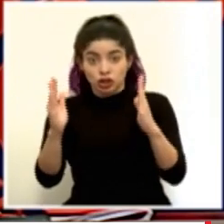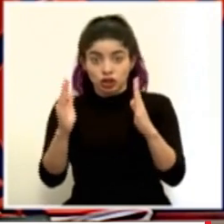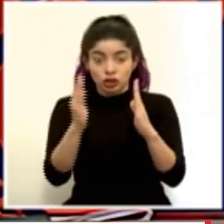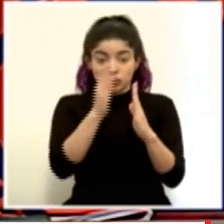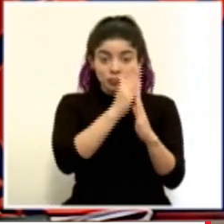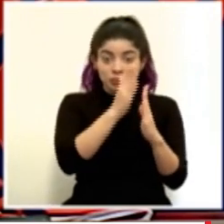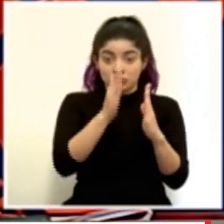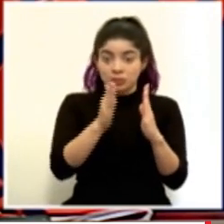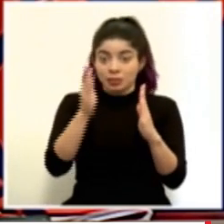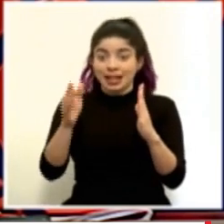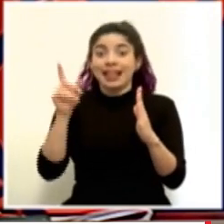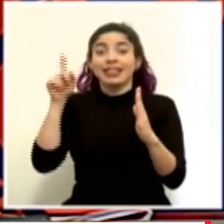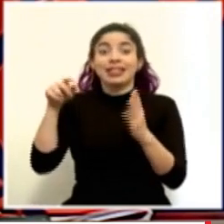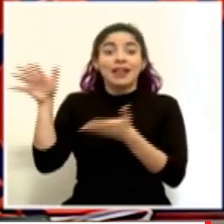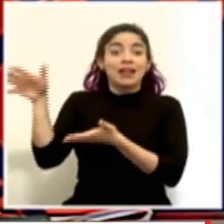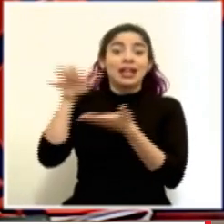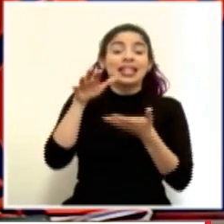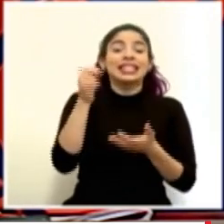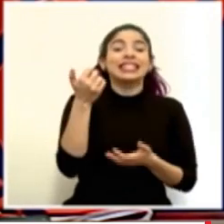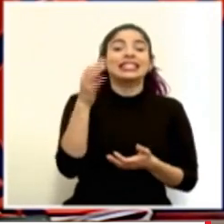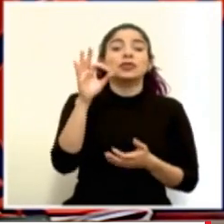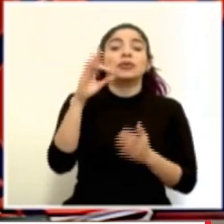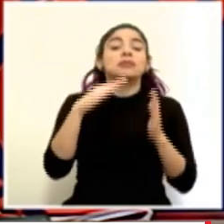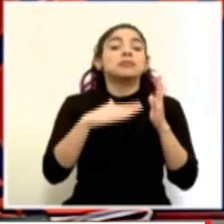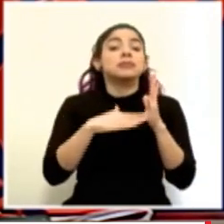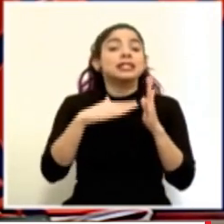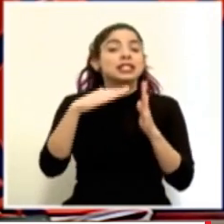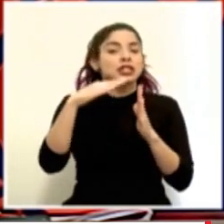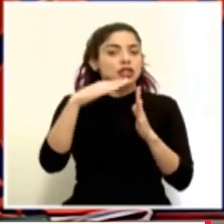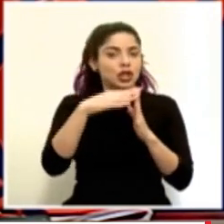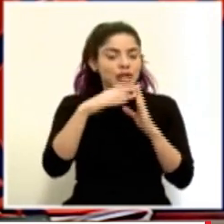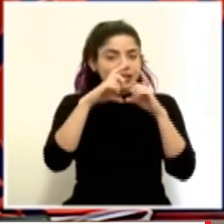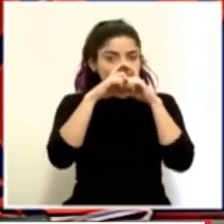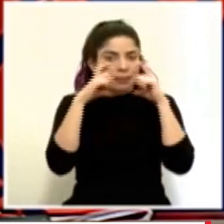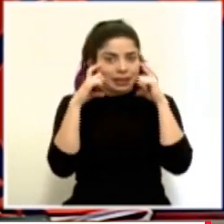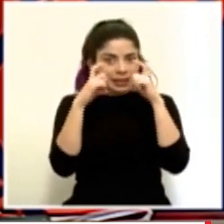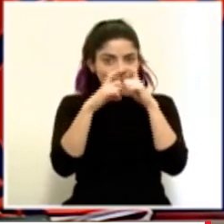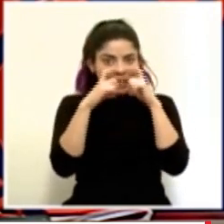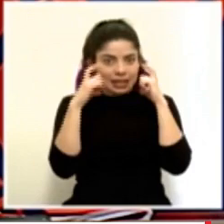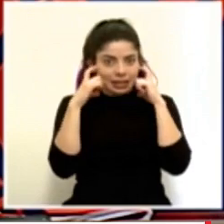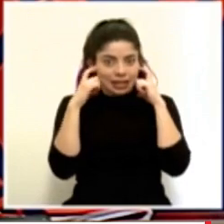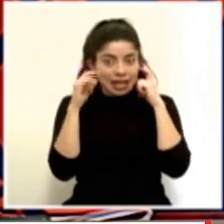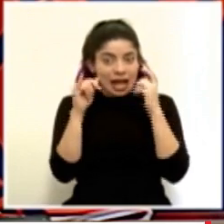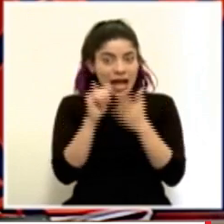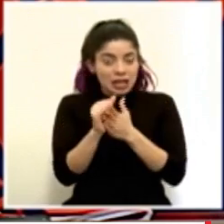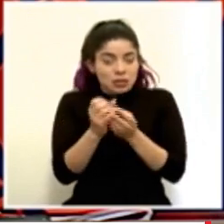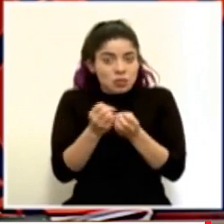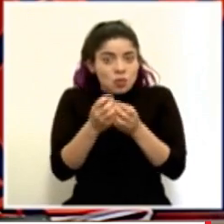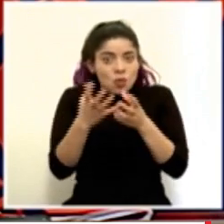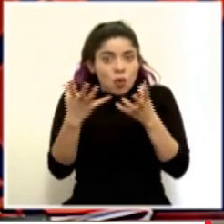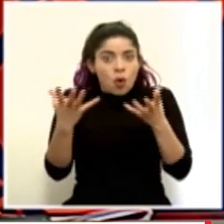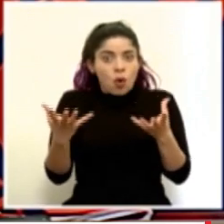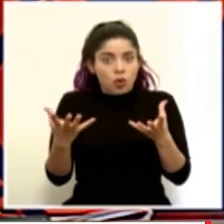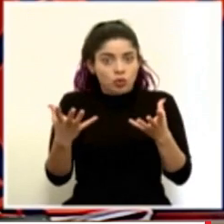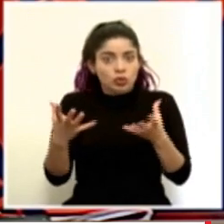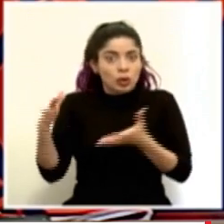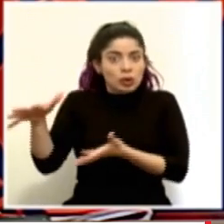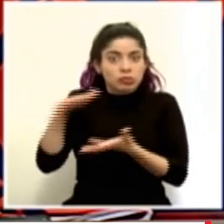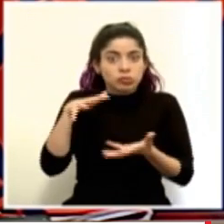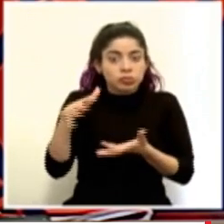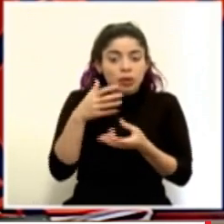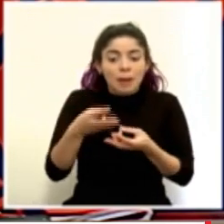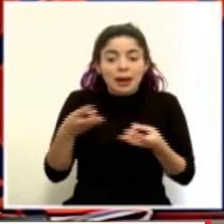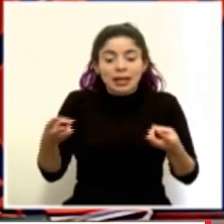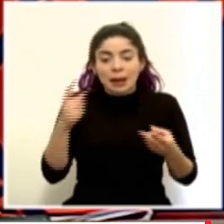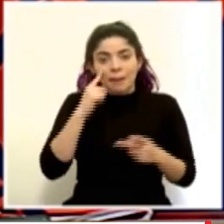siguiente mes, tienen que ingresar 19 millones de mascarillas. Esa es la cantidad de volumen de